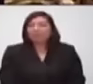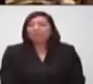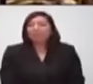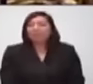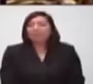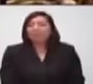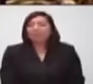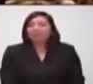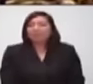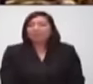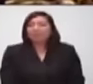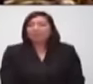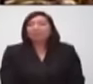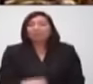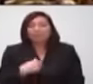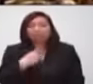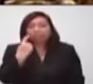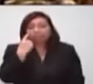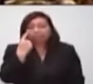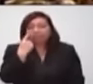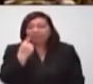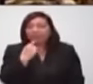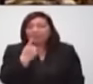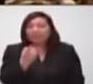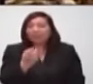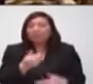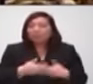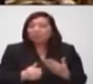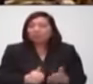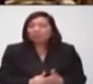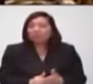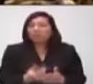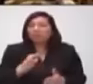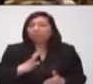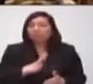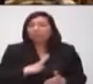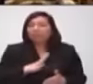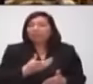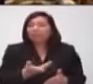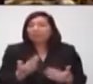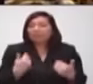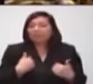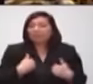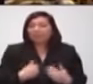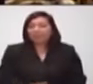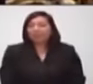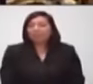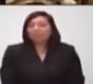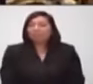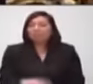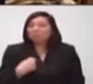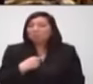empresa, los conozco y sé bien de su procedencia, de su honestidad y de su entrega al trabajo.